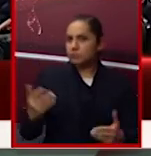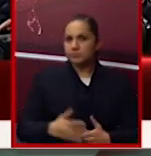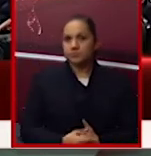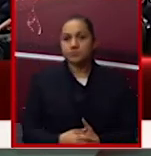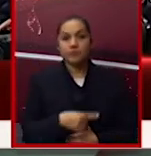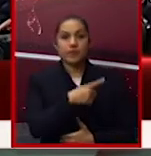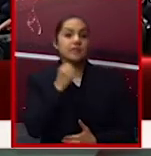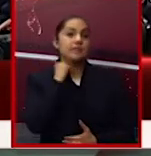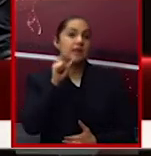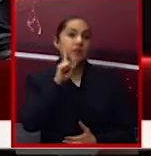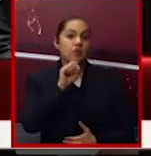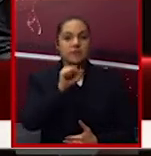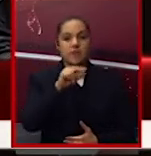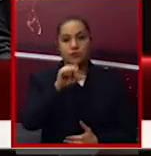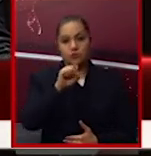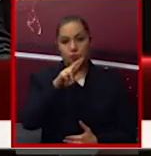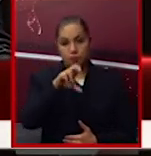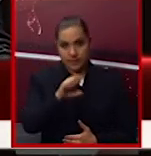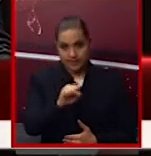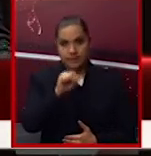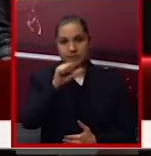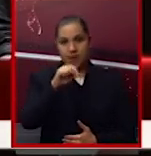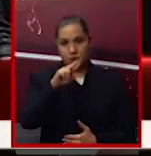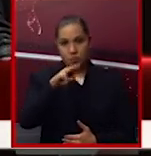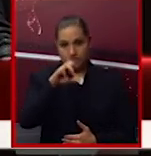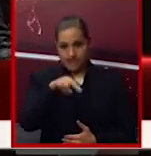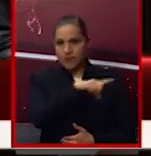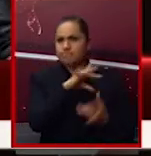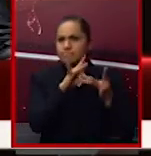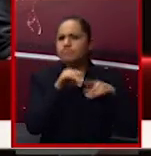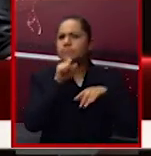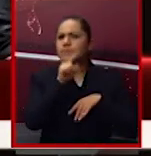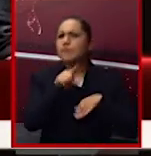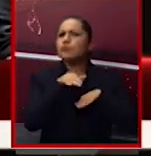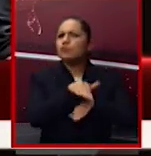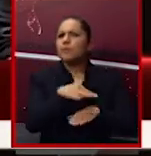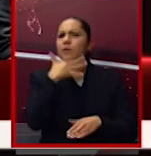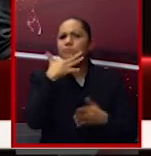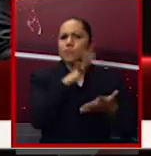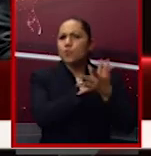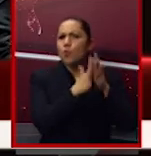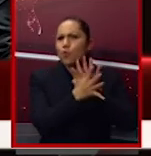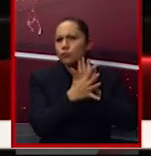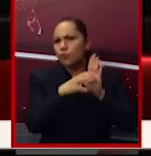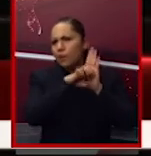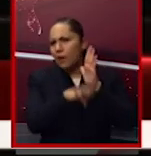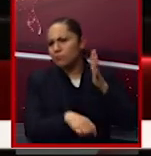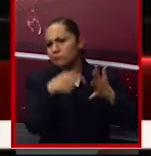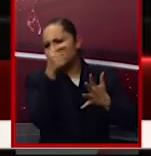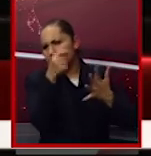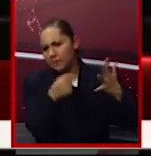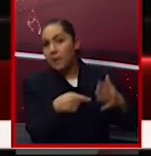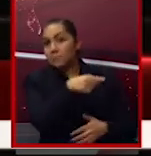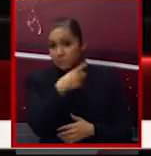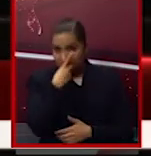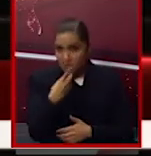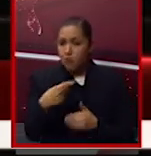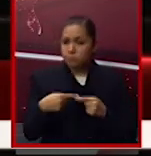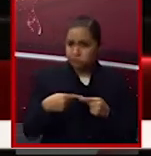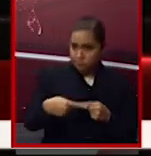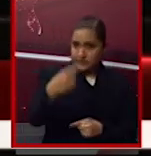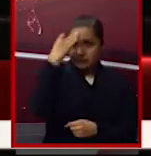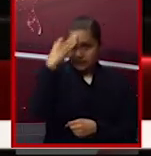La senadora Sansores San Román se refirió además a los casos de corrupción. Indicó que escucharán y lucharán porque